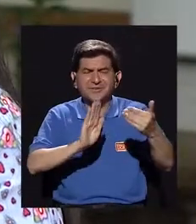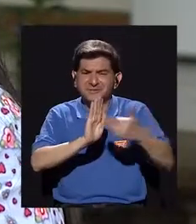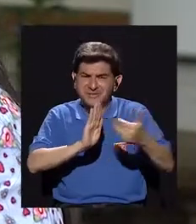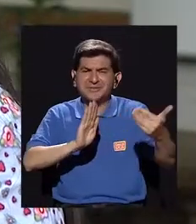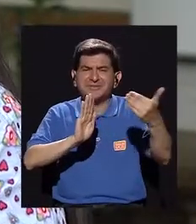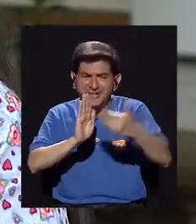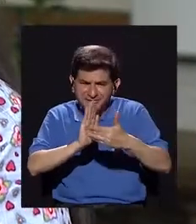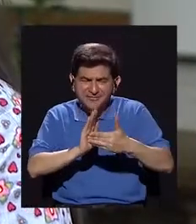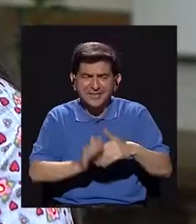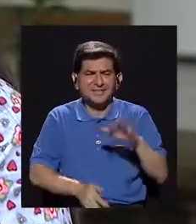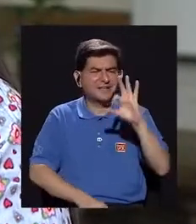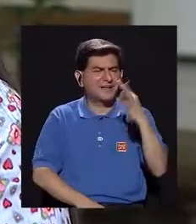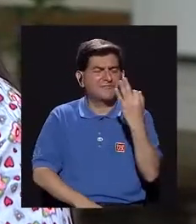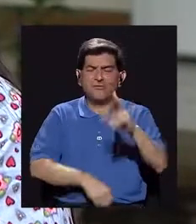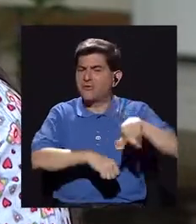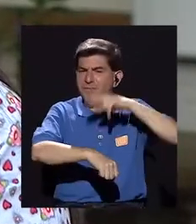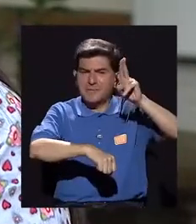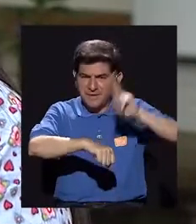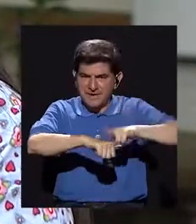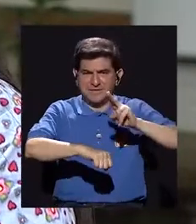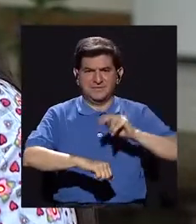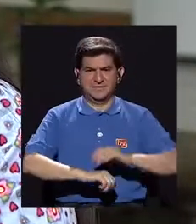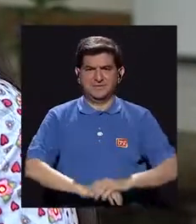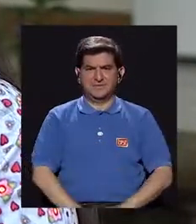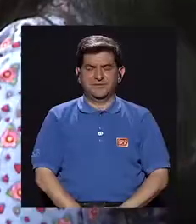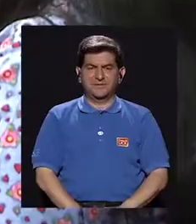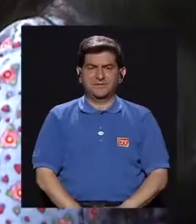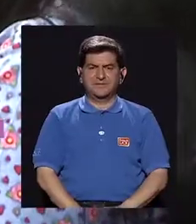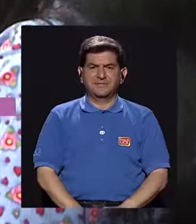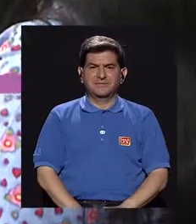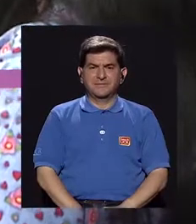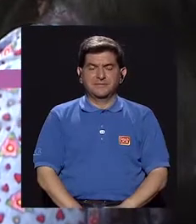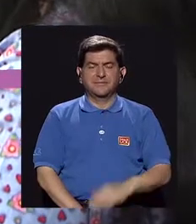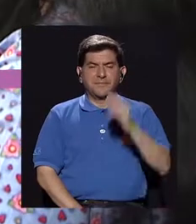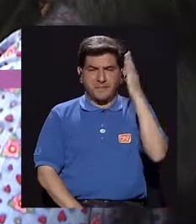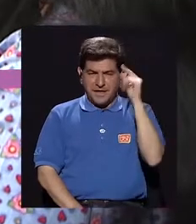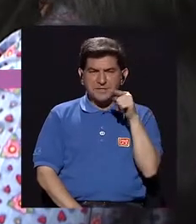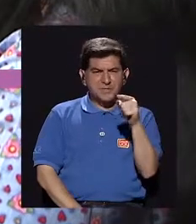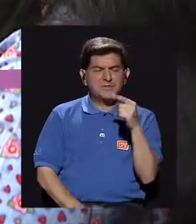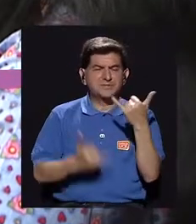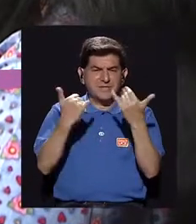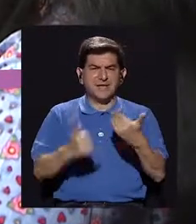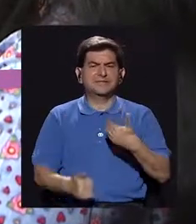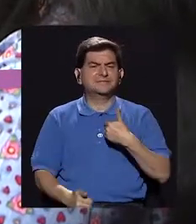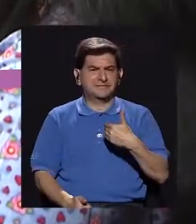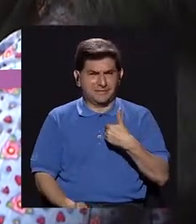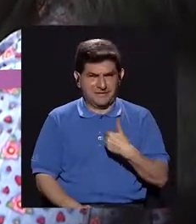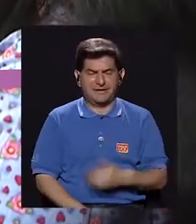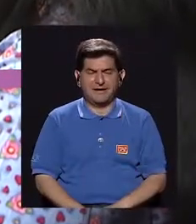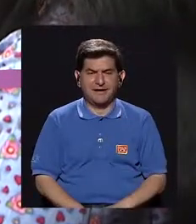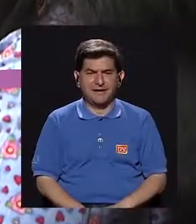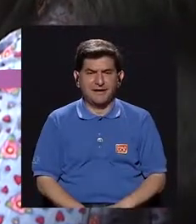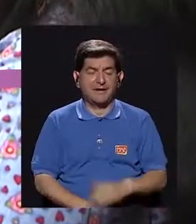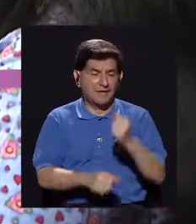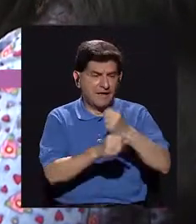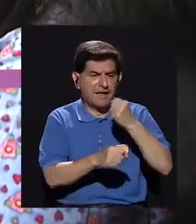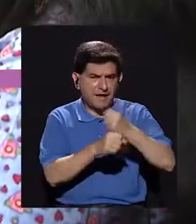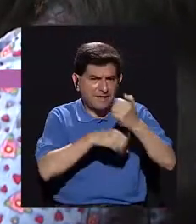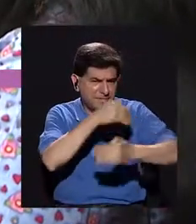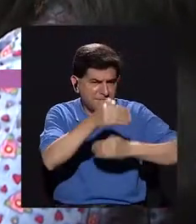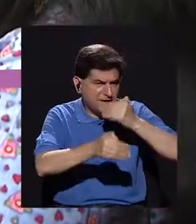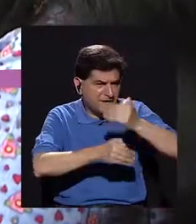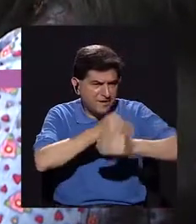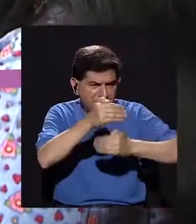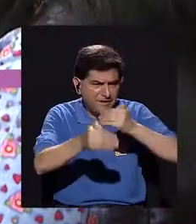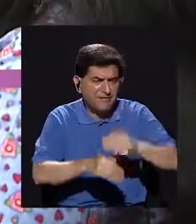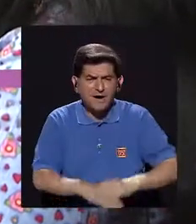que afecta a nivel nacional. Uh-huh. Roxana, según la experiencia que usted ha tenido en su